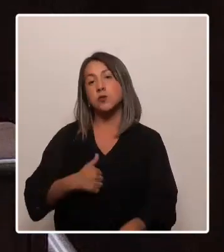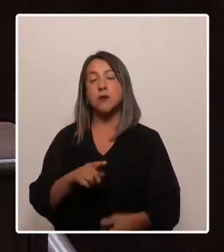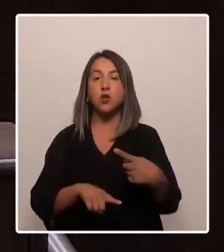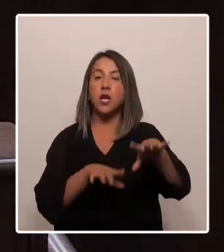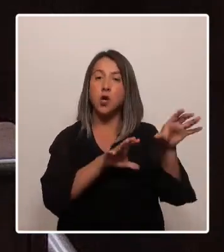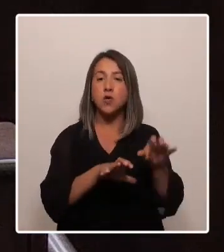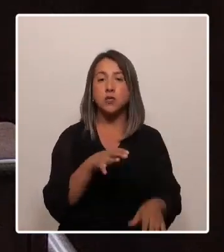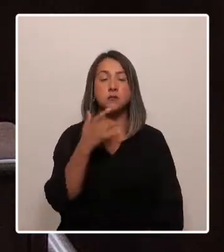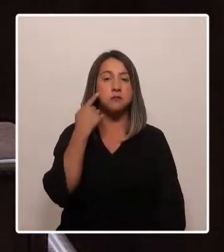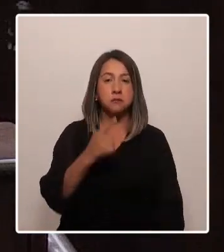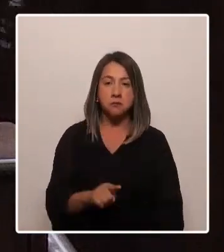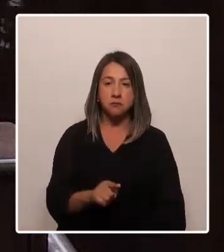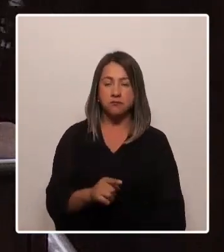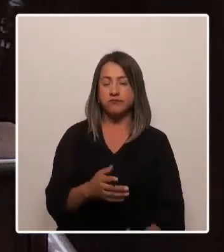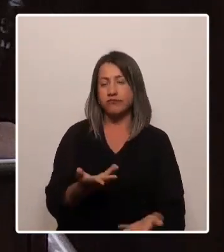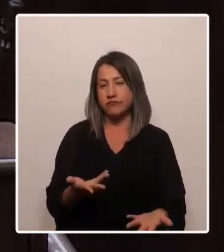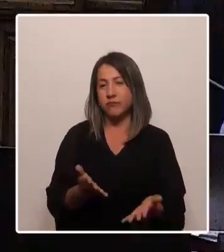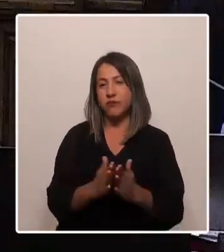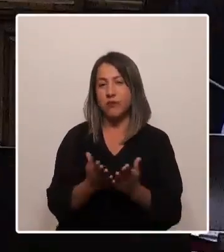gracias.